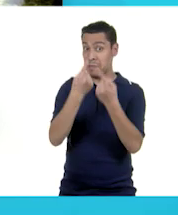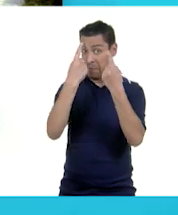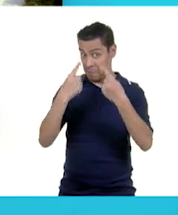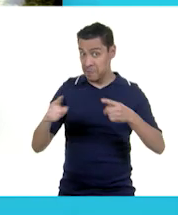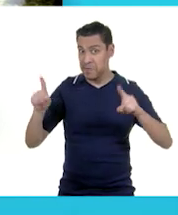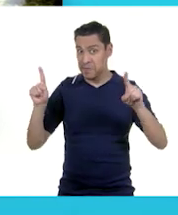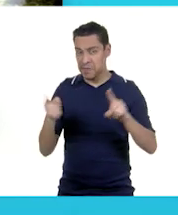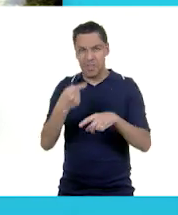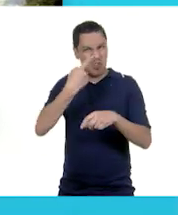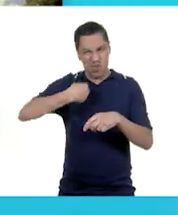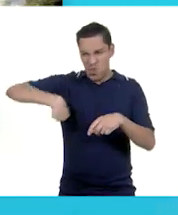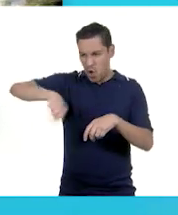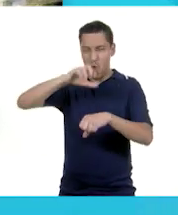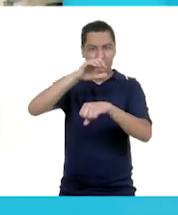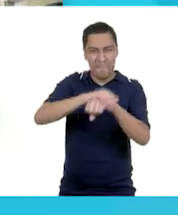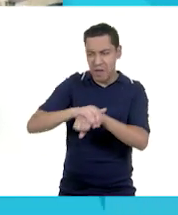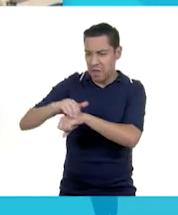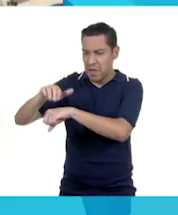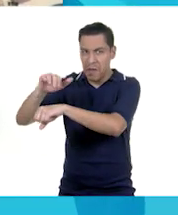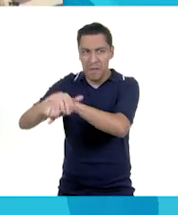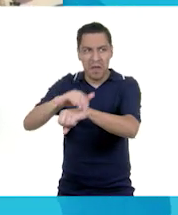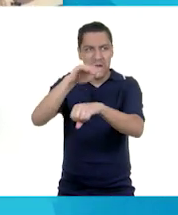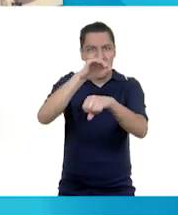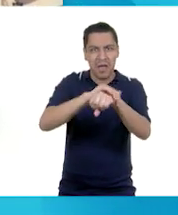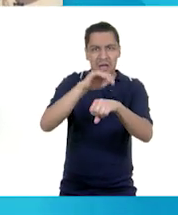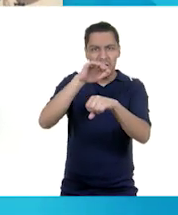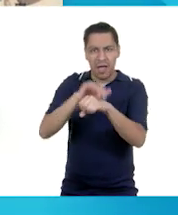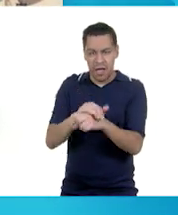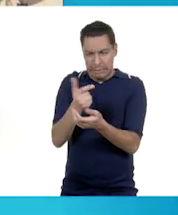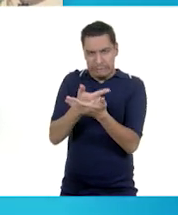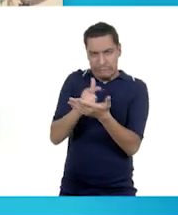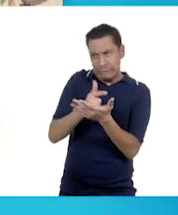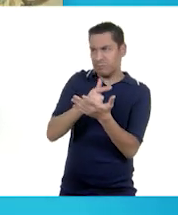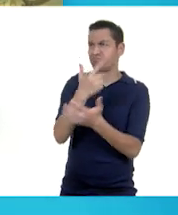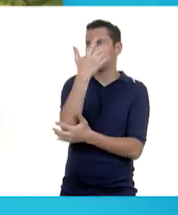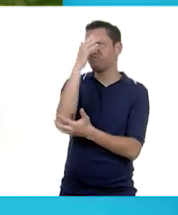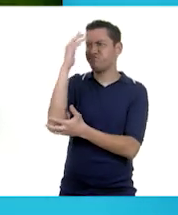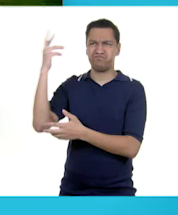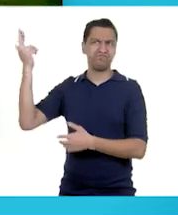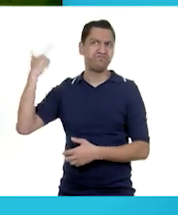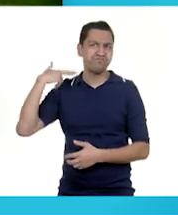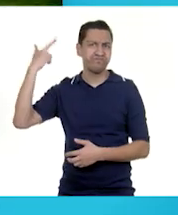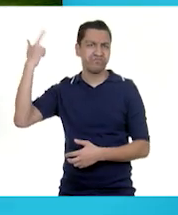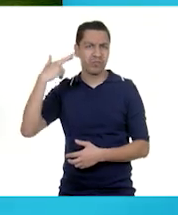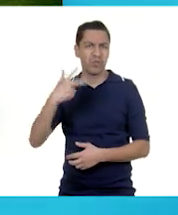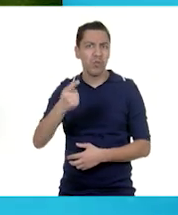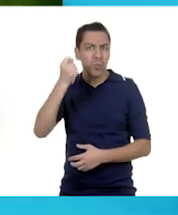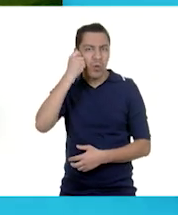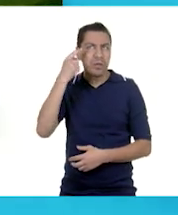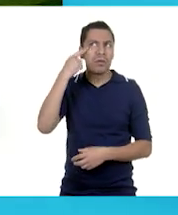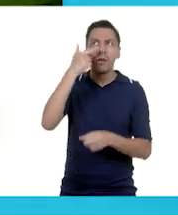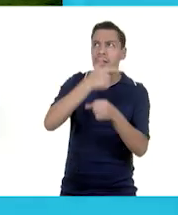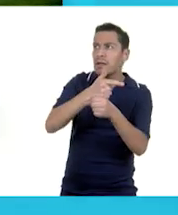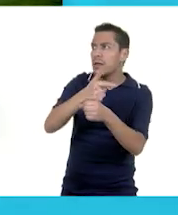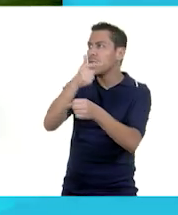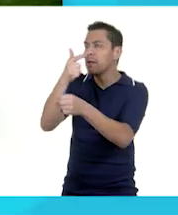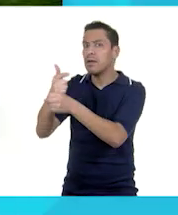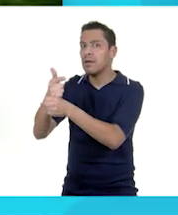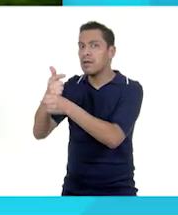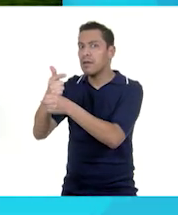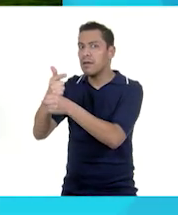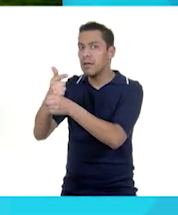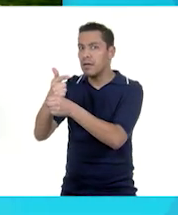No importa si está gris, no importa que haya ruido, si pones atención